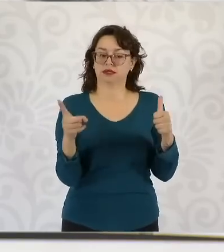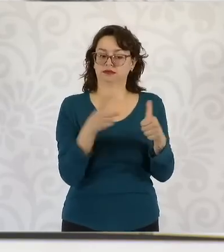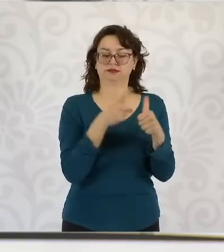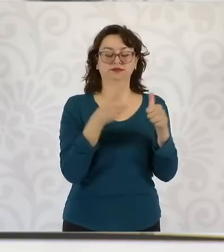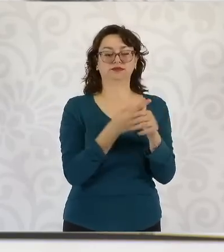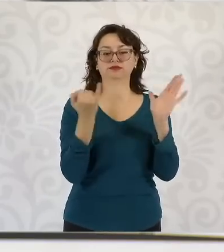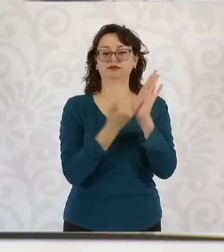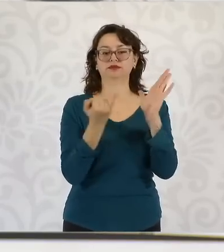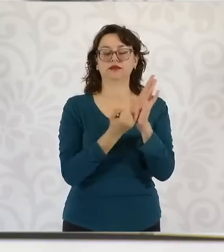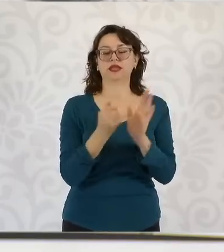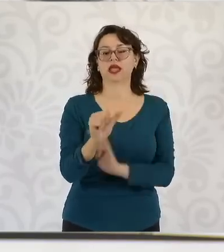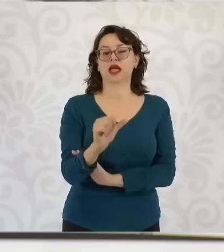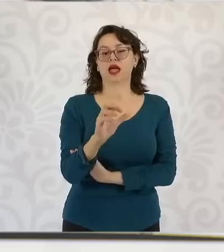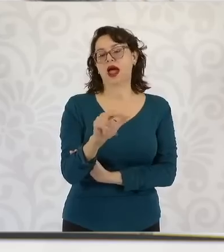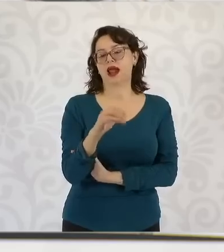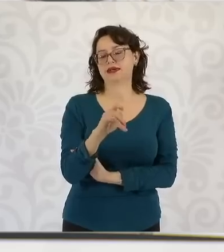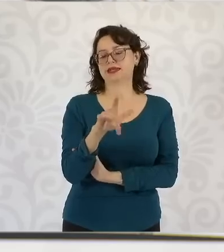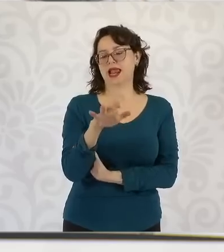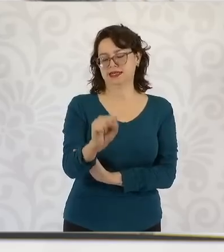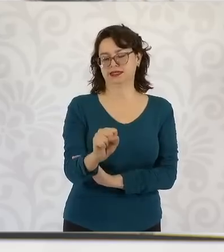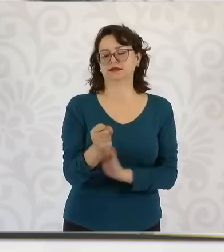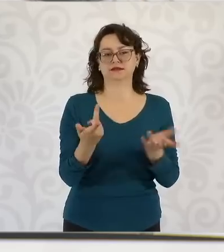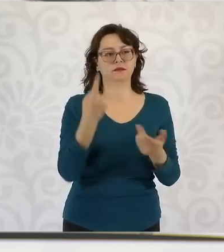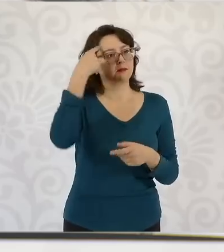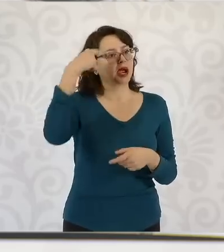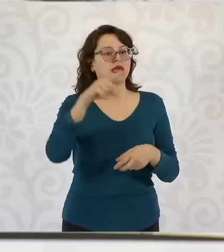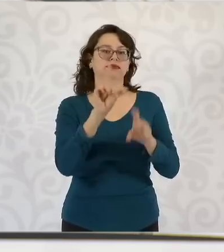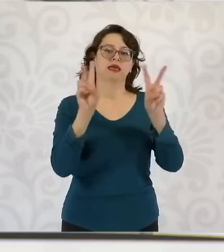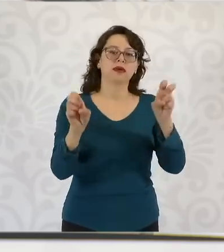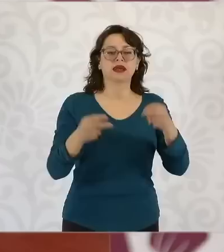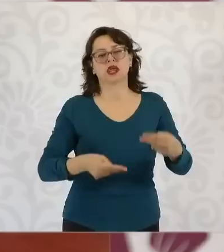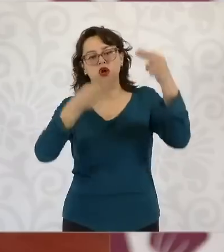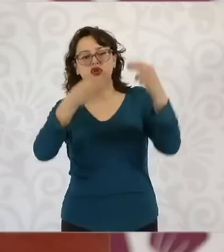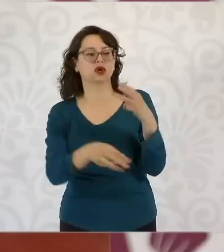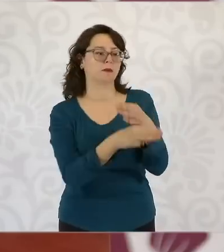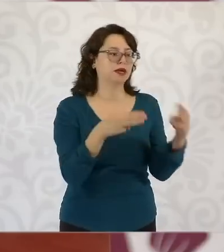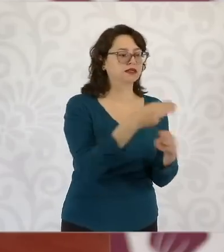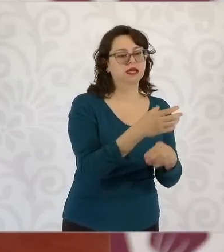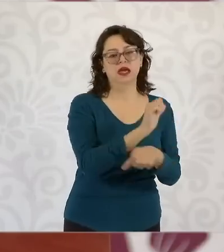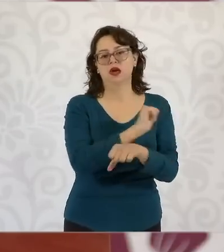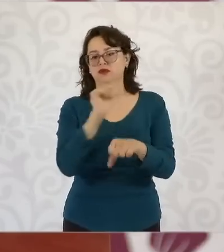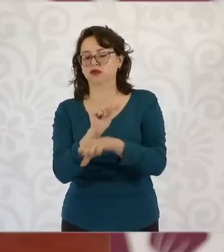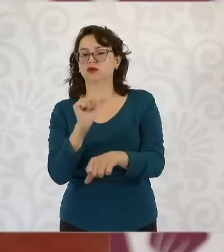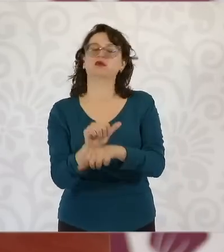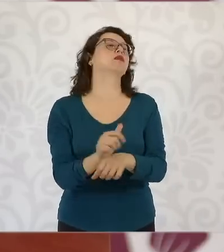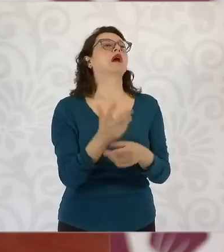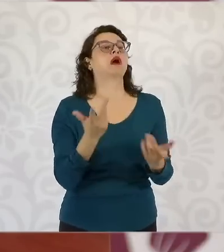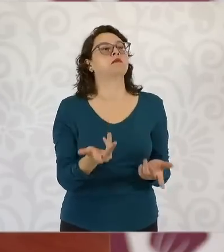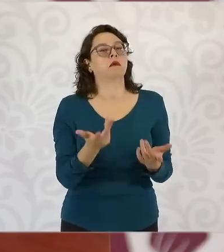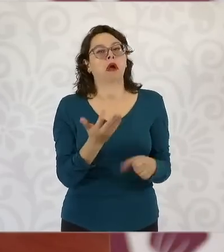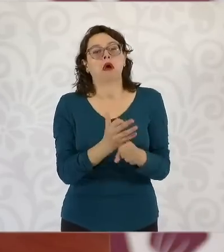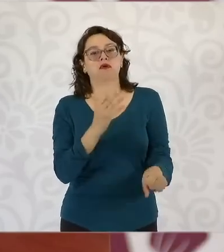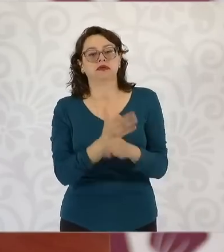automotriz, tenemos una situación muy preferencial para México, aunque todavía quisiéramos más, pero tenemos una